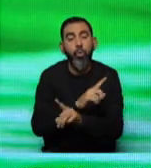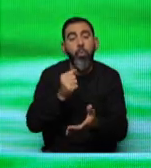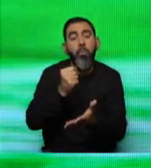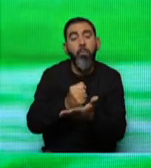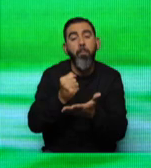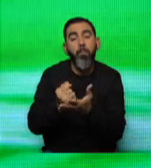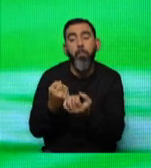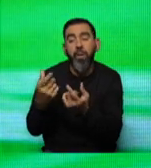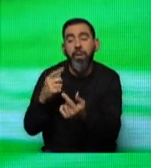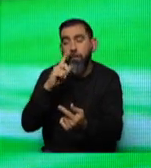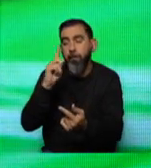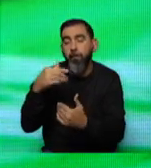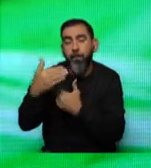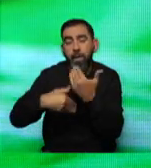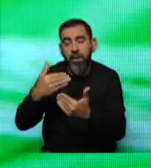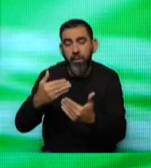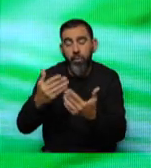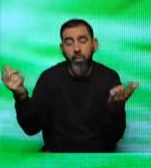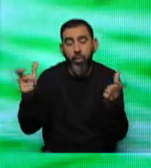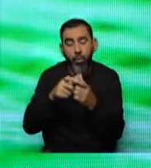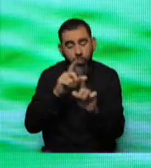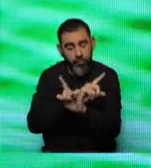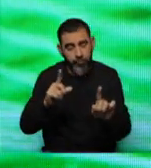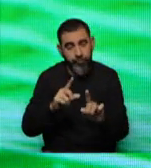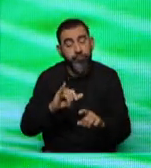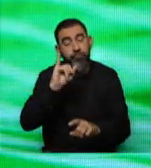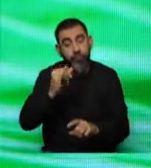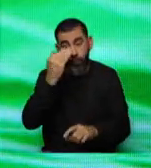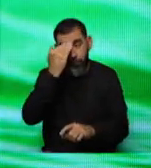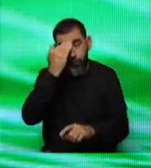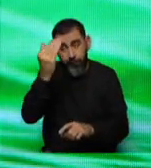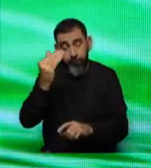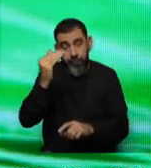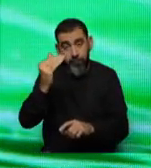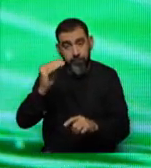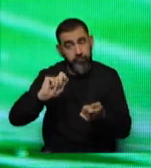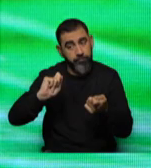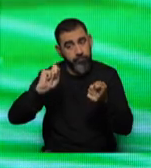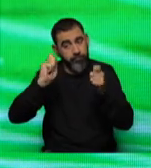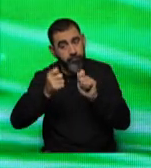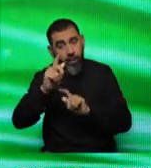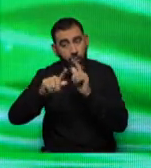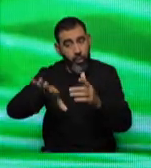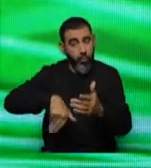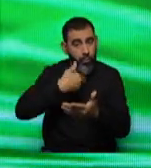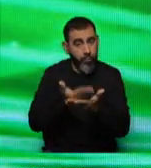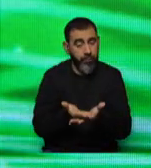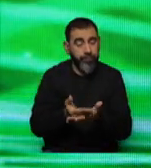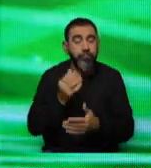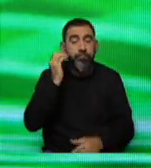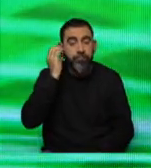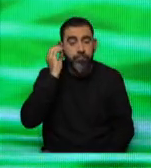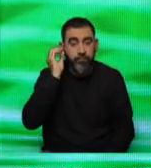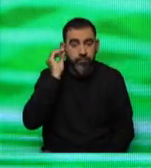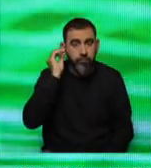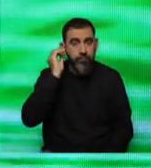haya acelerado el proceso en el caso de la comisión. Sí hizo el Frente Amplio reposicionarse en alguna de sus propuestas, porque